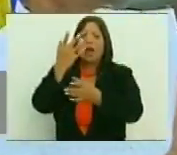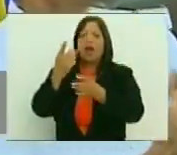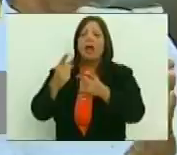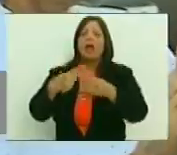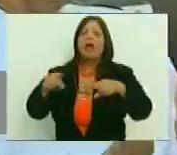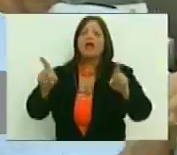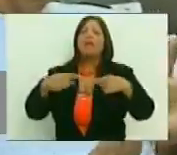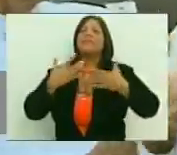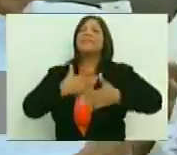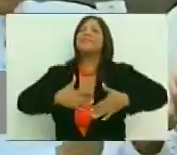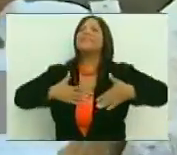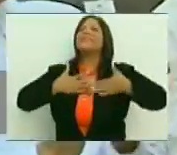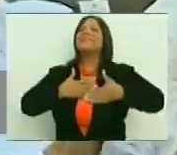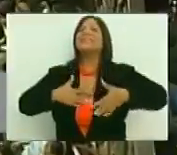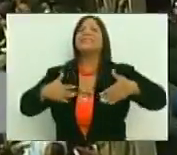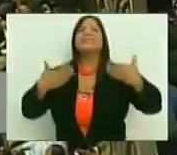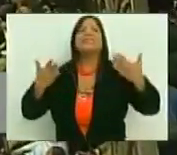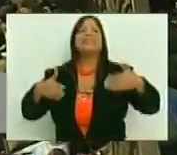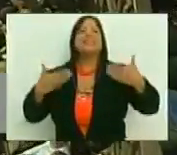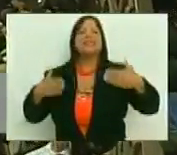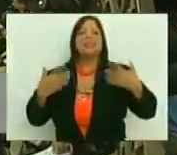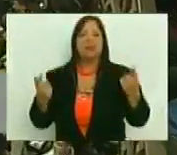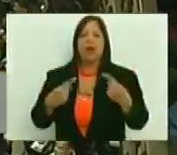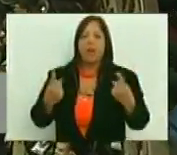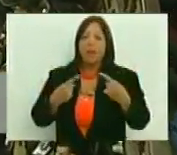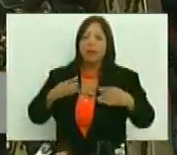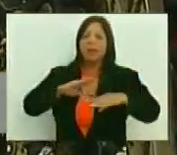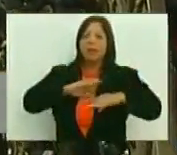el entretenimiento.